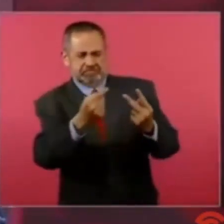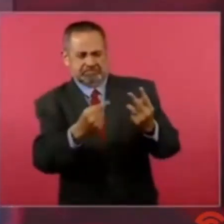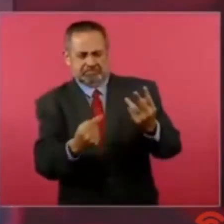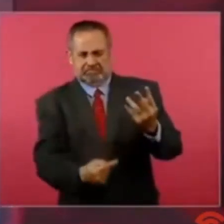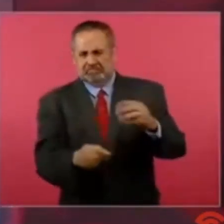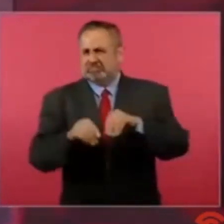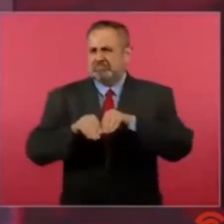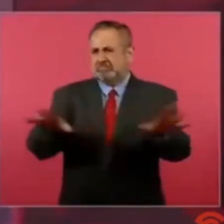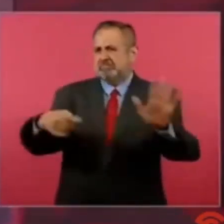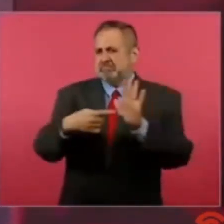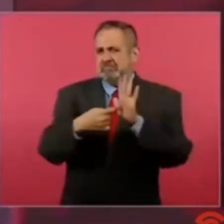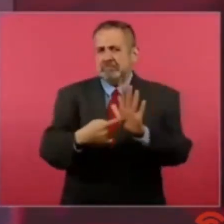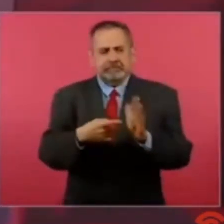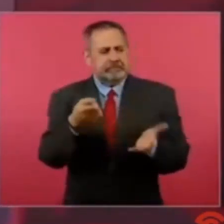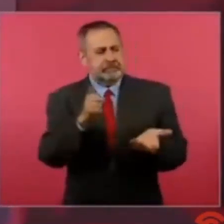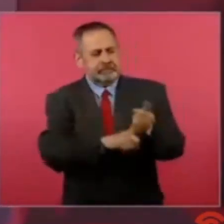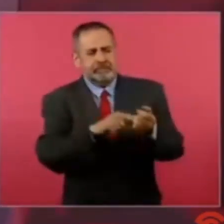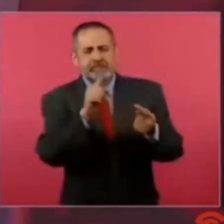la señora